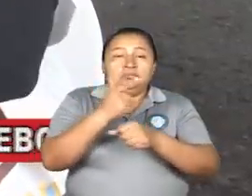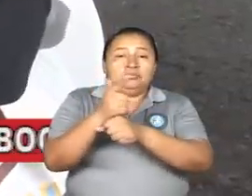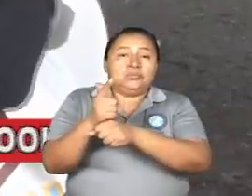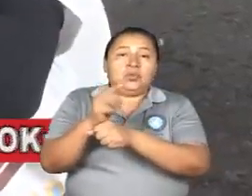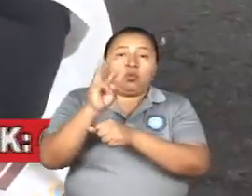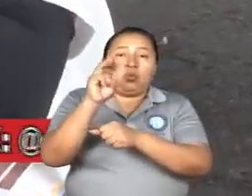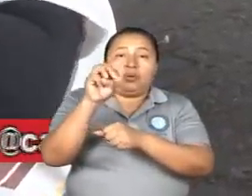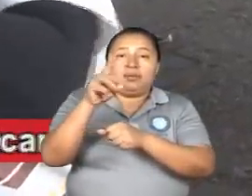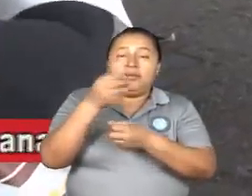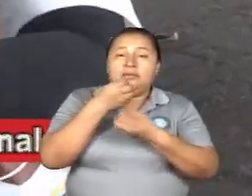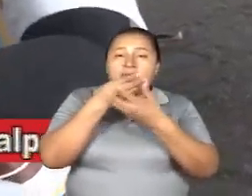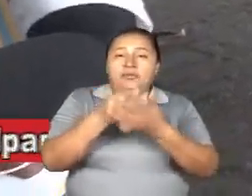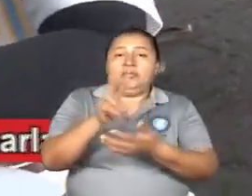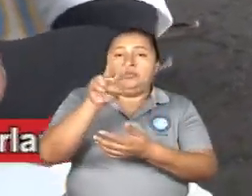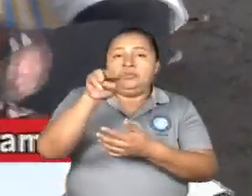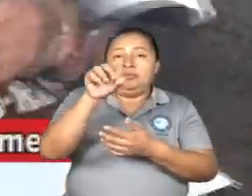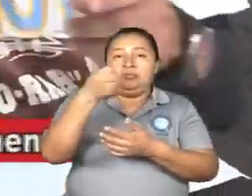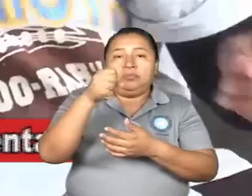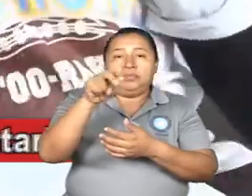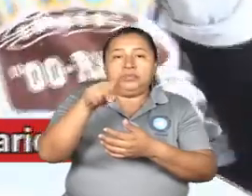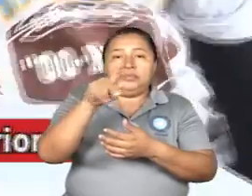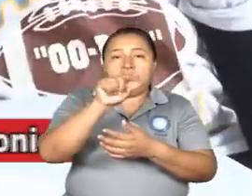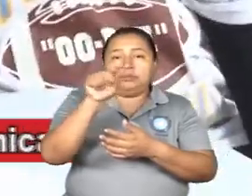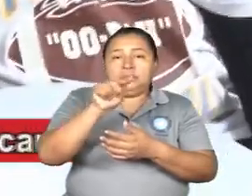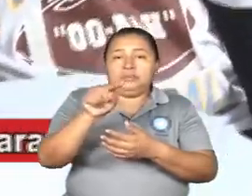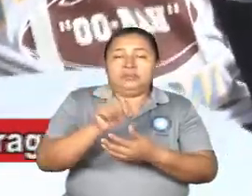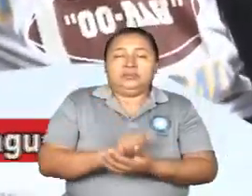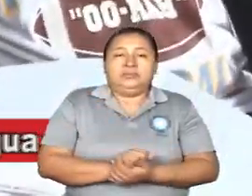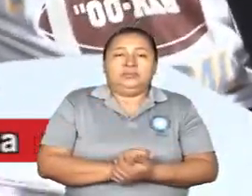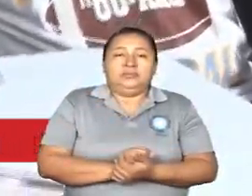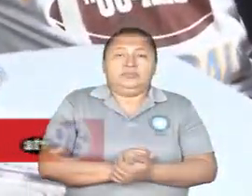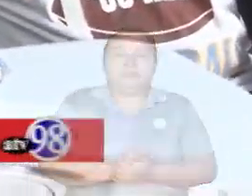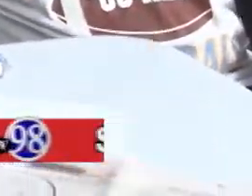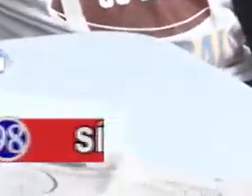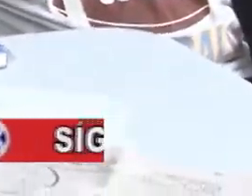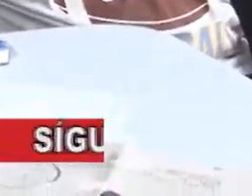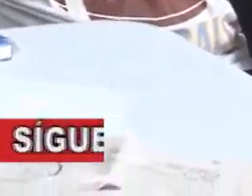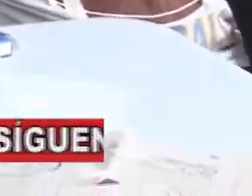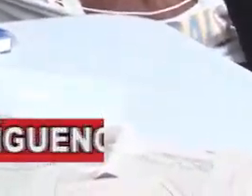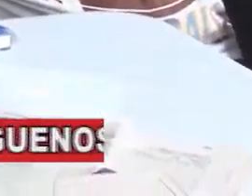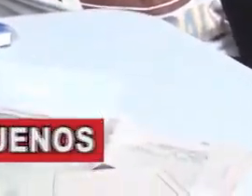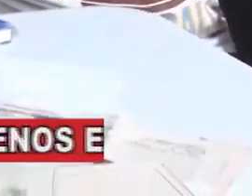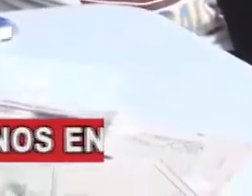de Wendell Noguera para el canal parlamentario les informó Vanessa Paz.